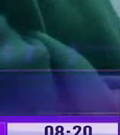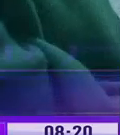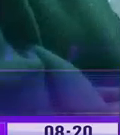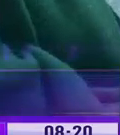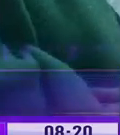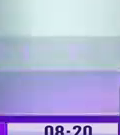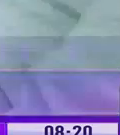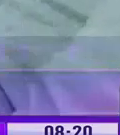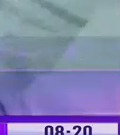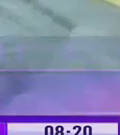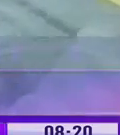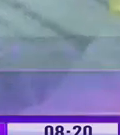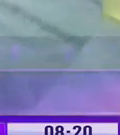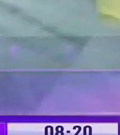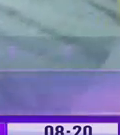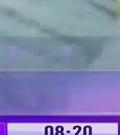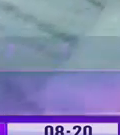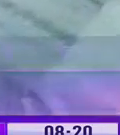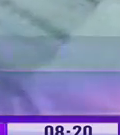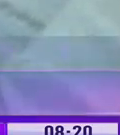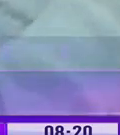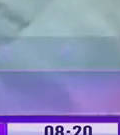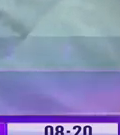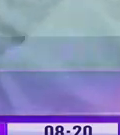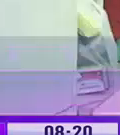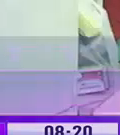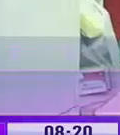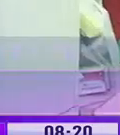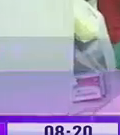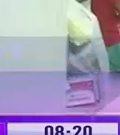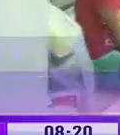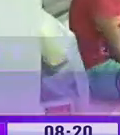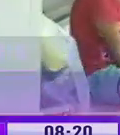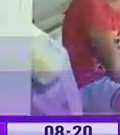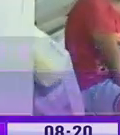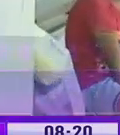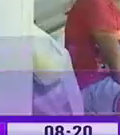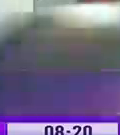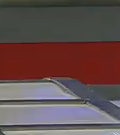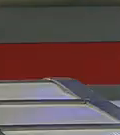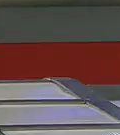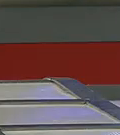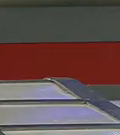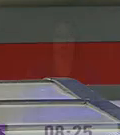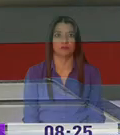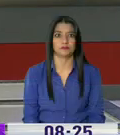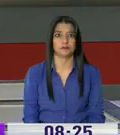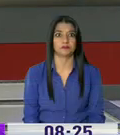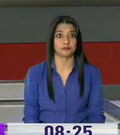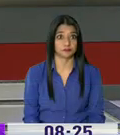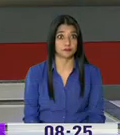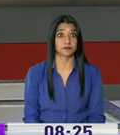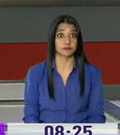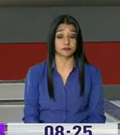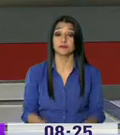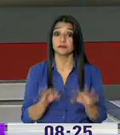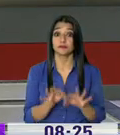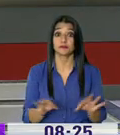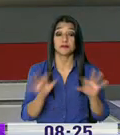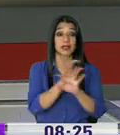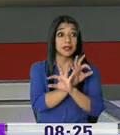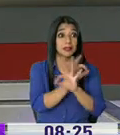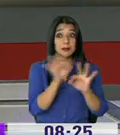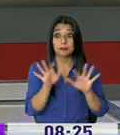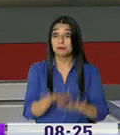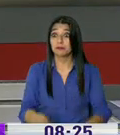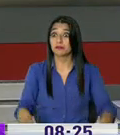las autoridades recomiendan descartar el uso de guantes. ¿Quieres saber el por qué? Se lo contamos al volver. Eso de la limpieza de todos los puntos